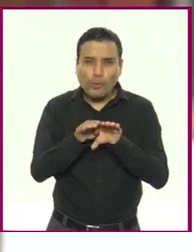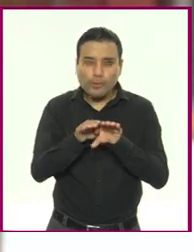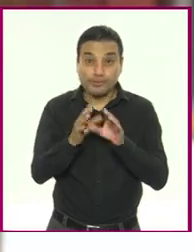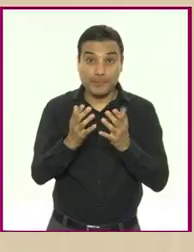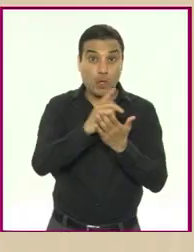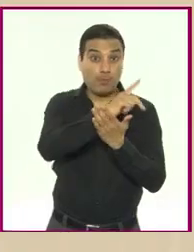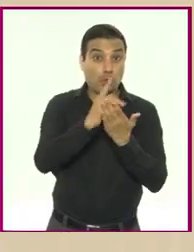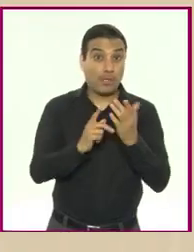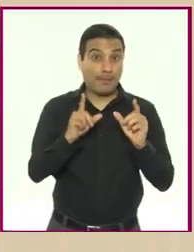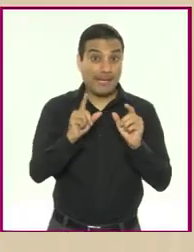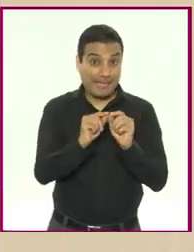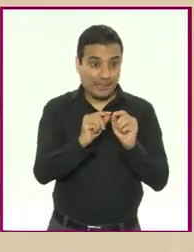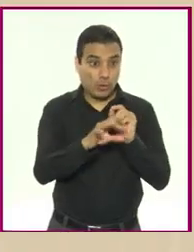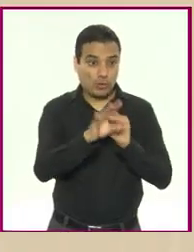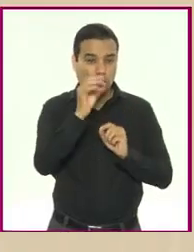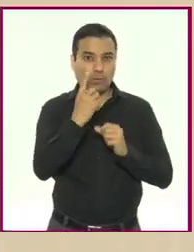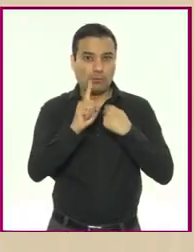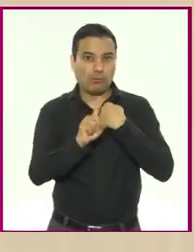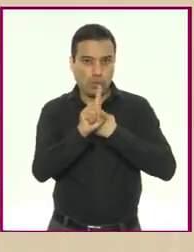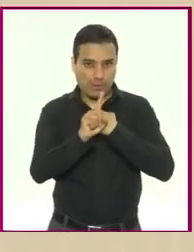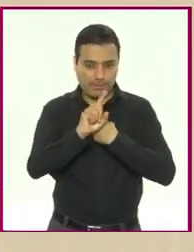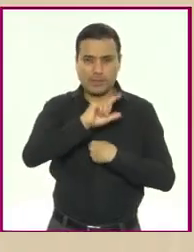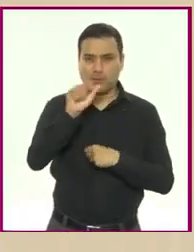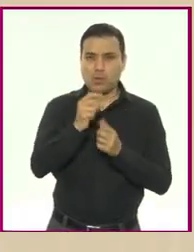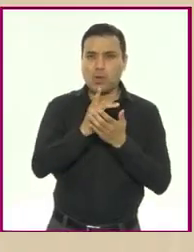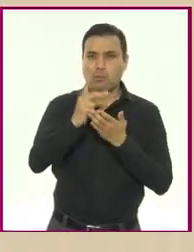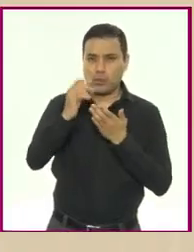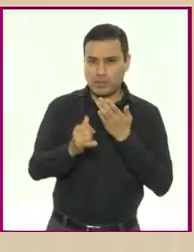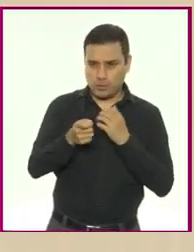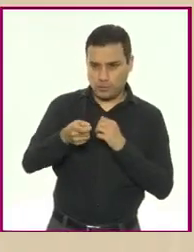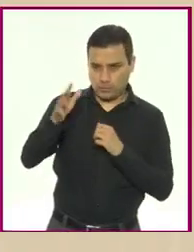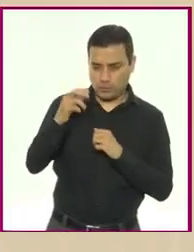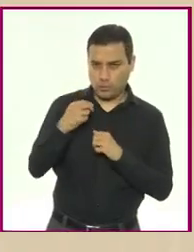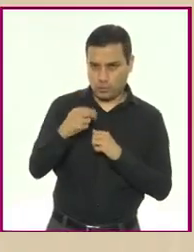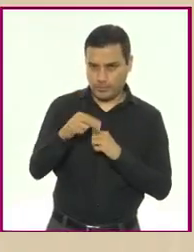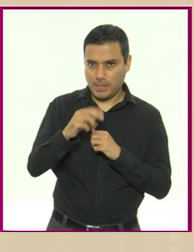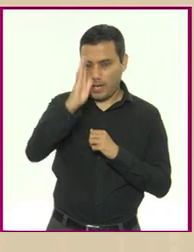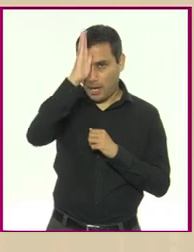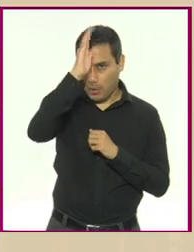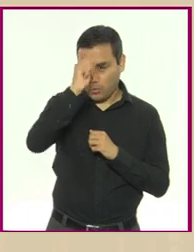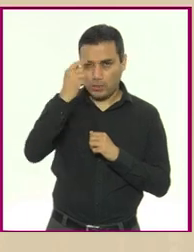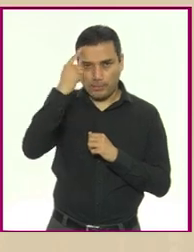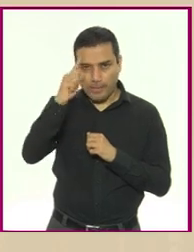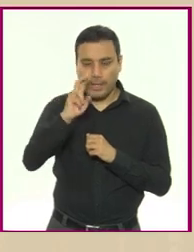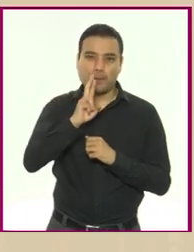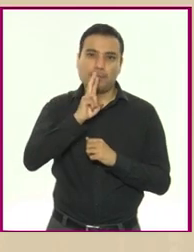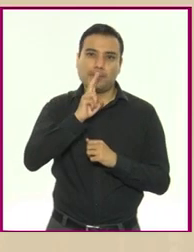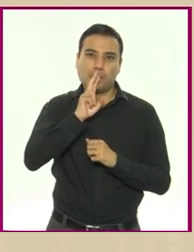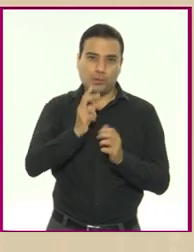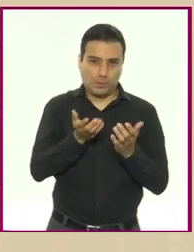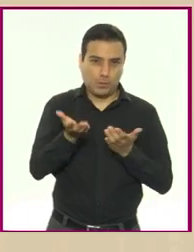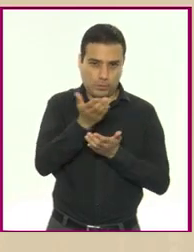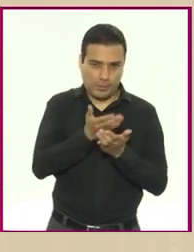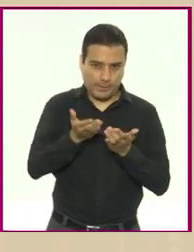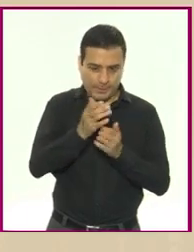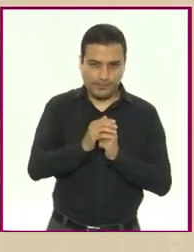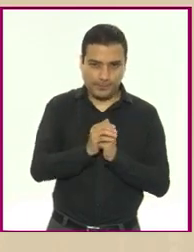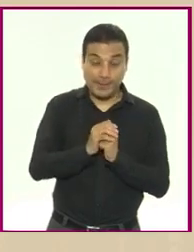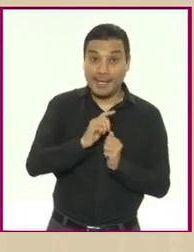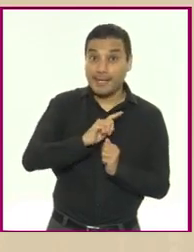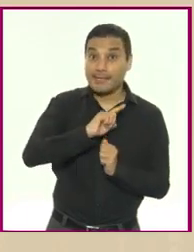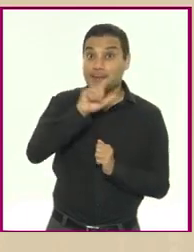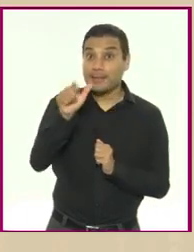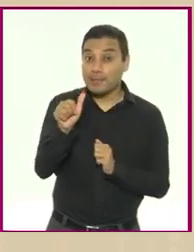analítico posteriormente doy nombre al proyecto que es acuerdos para mejorar la convivencia y y comienzo a